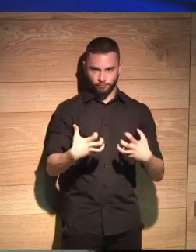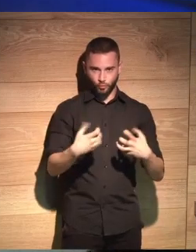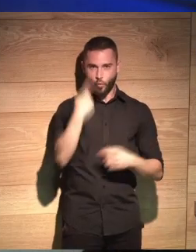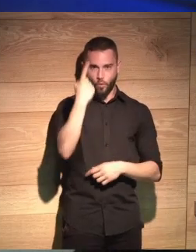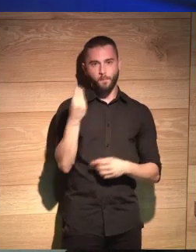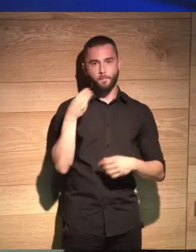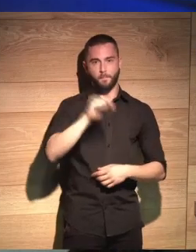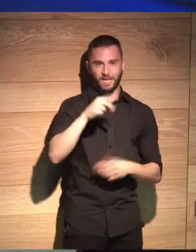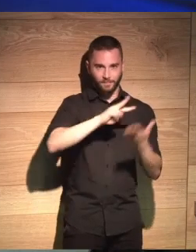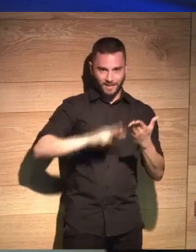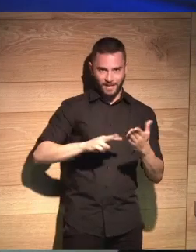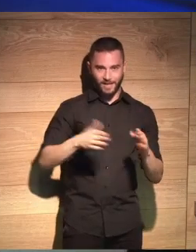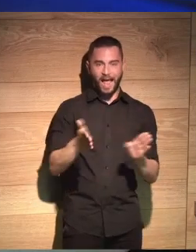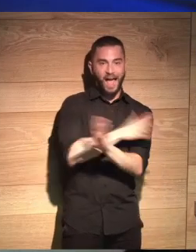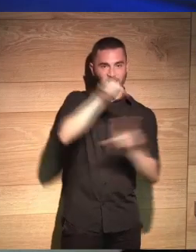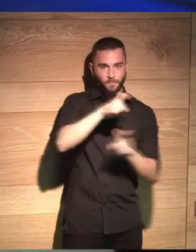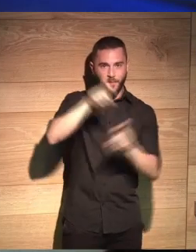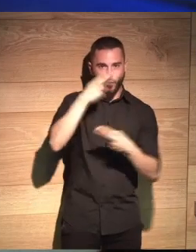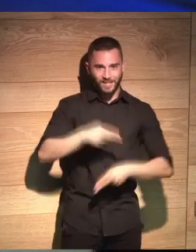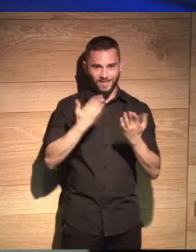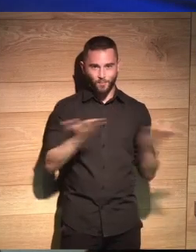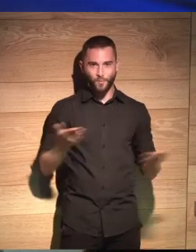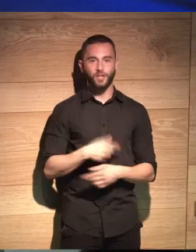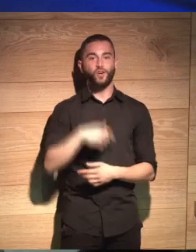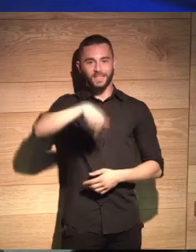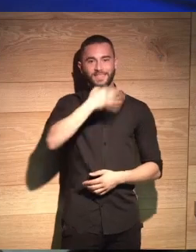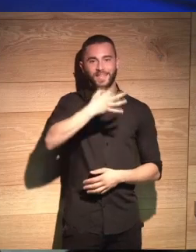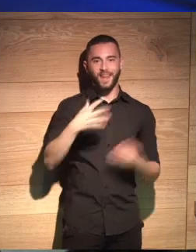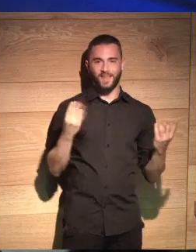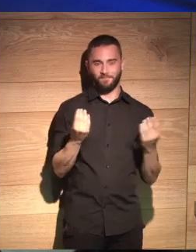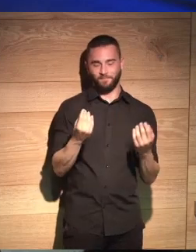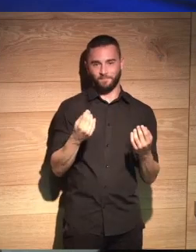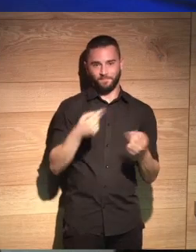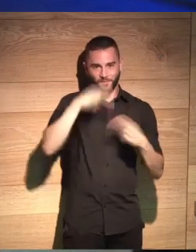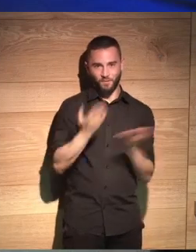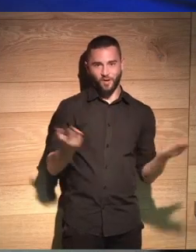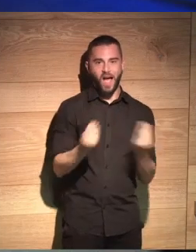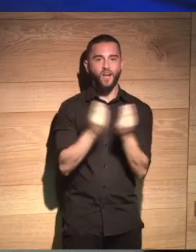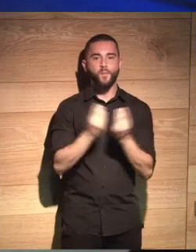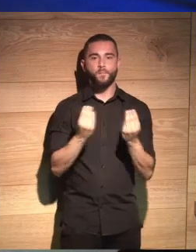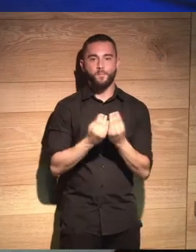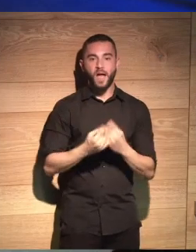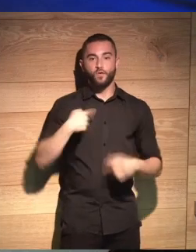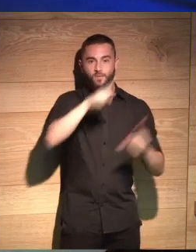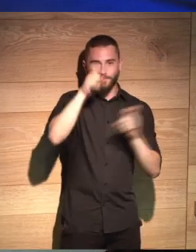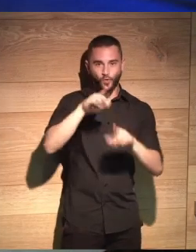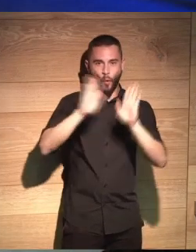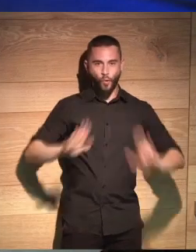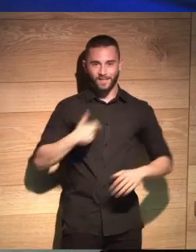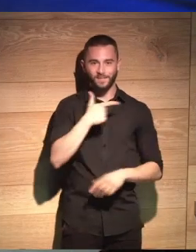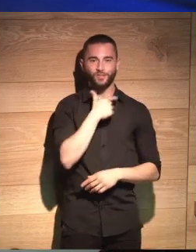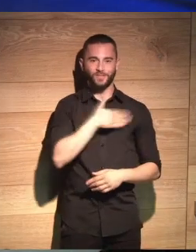a las preguntas del público que nos acompaña esta tarde. Sí que me gustaría plantearos una última cuestión,